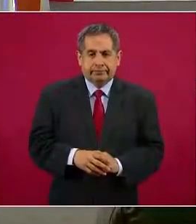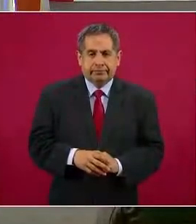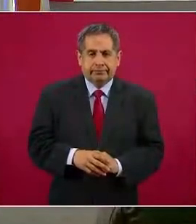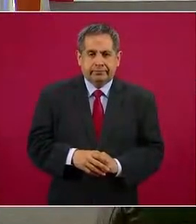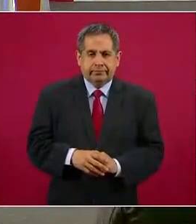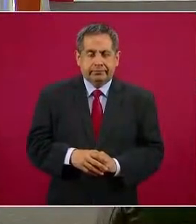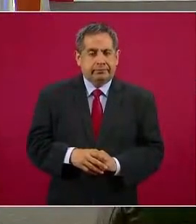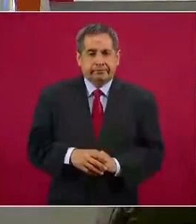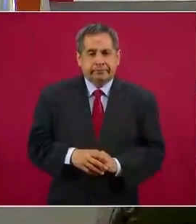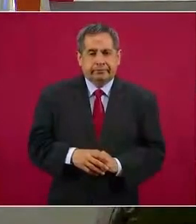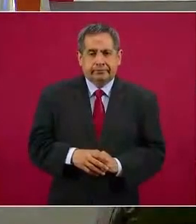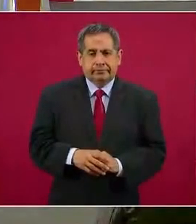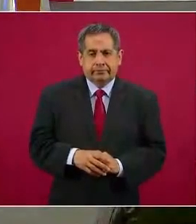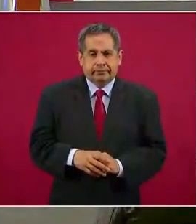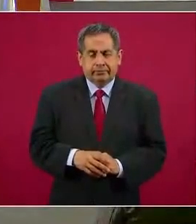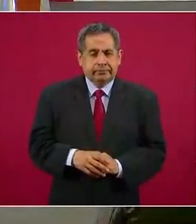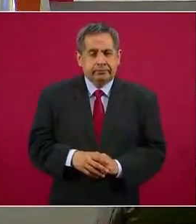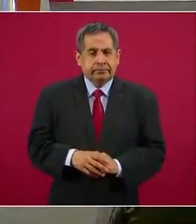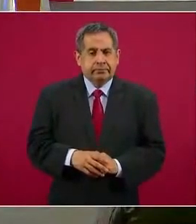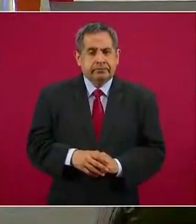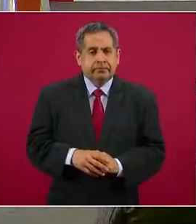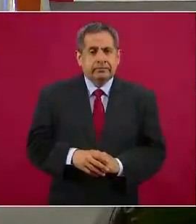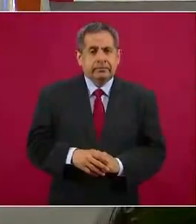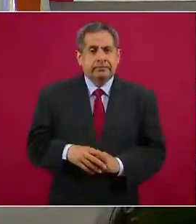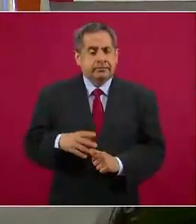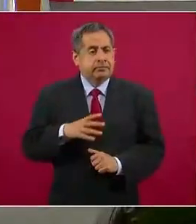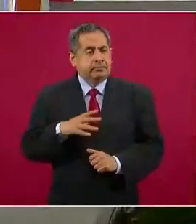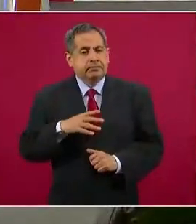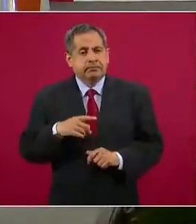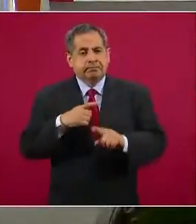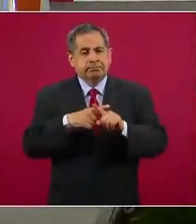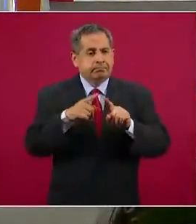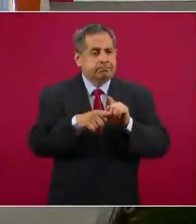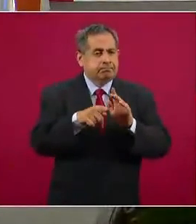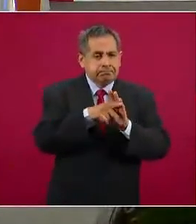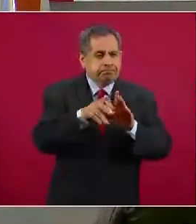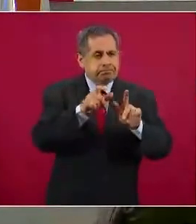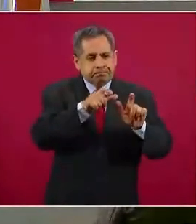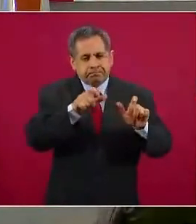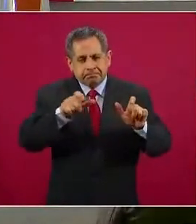Y hay columnas también. Sí.